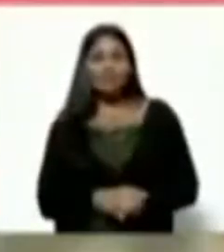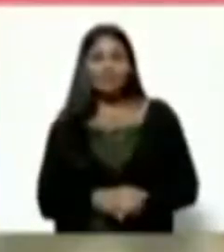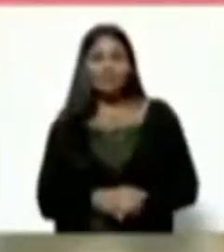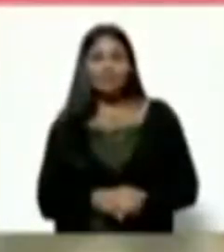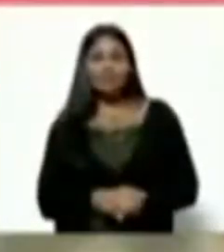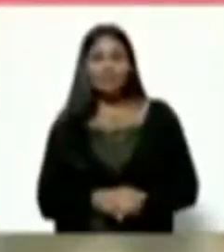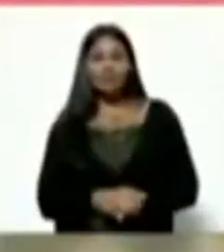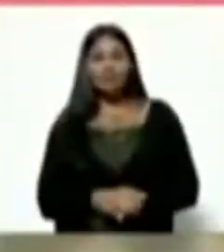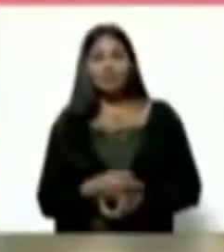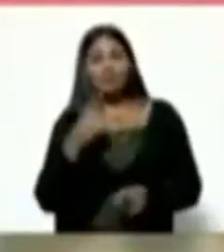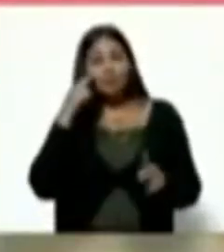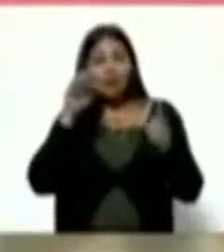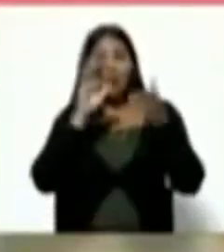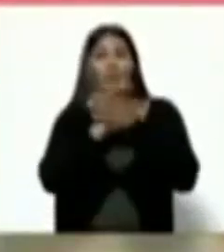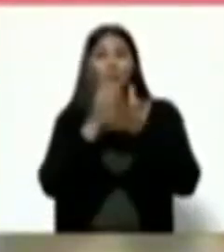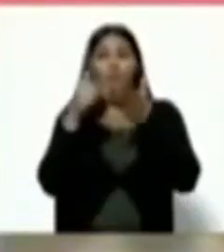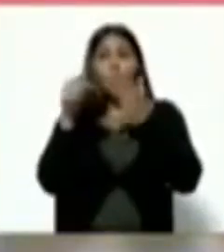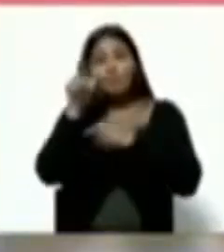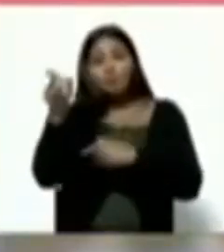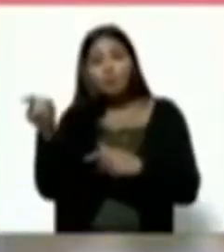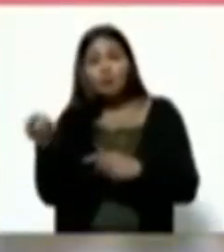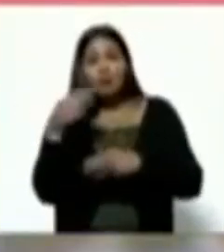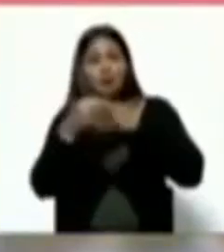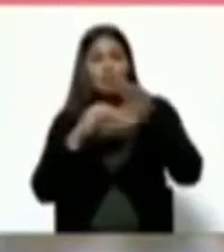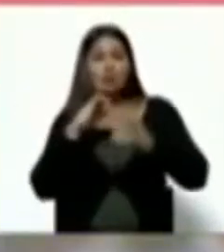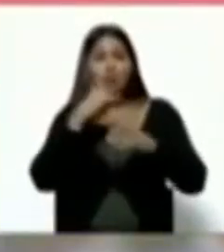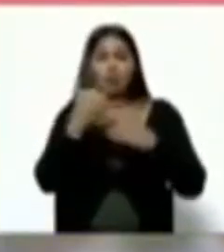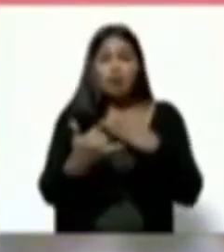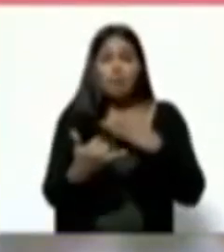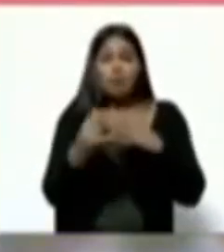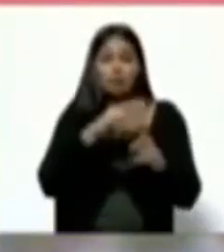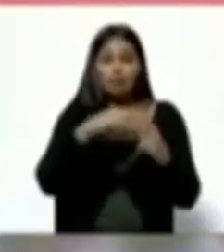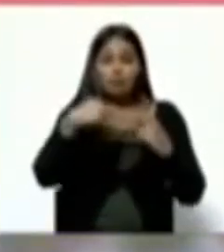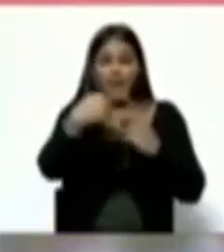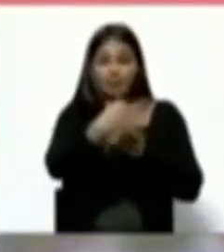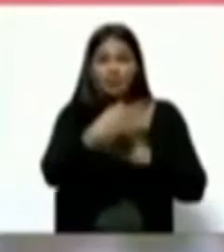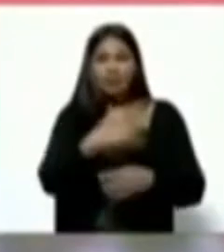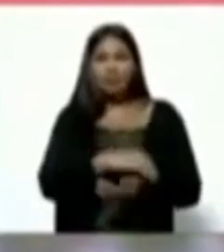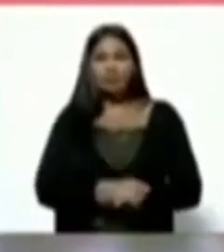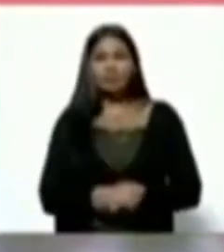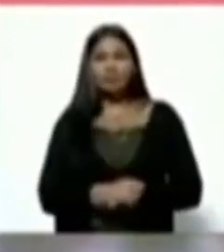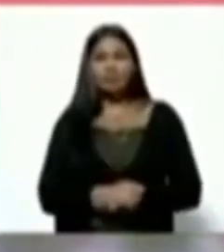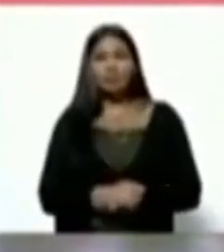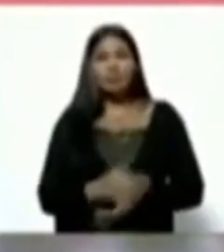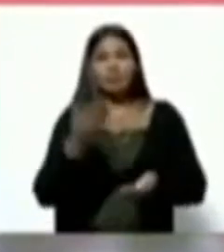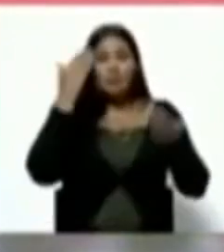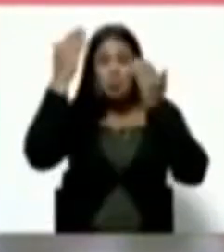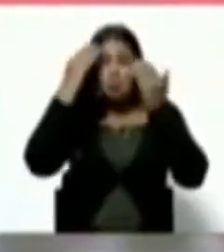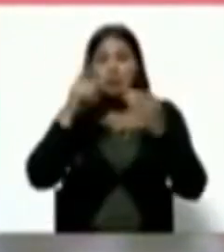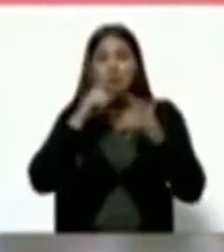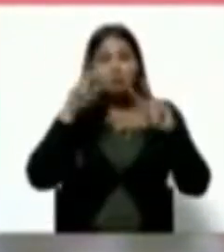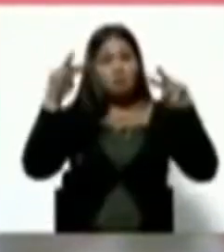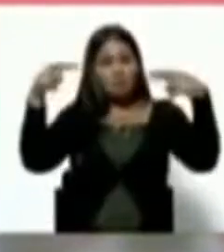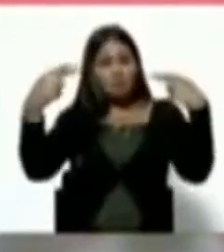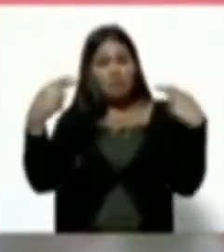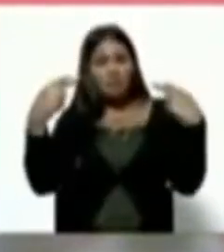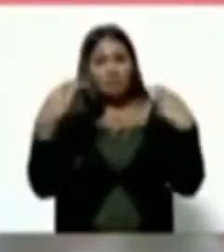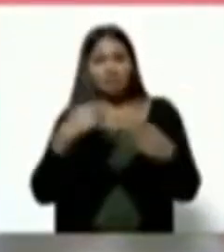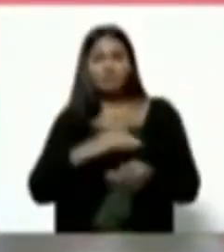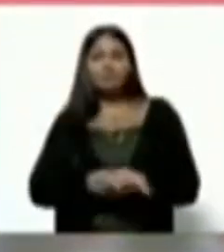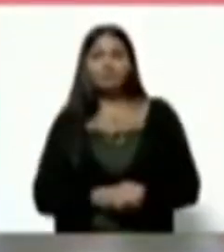¿Qué tal, Boris y demás personas que hacen este programa? Pero también un saludo a quienes nos escuchan y nos ven.